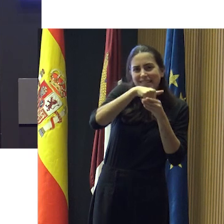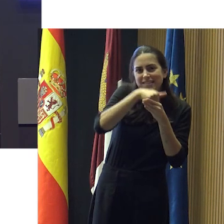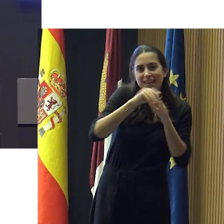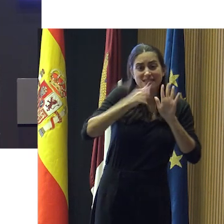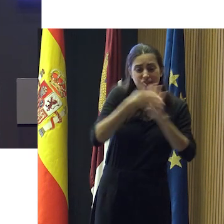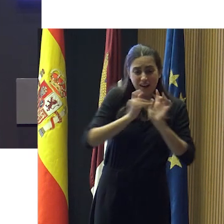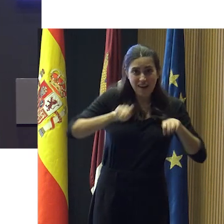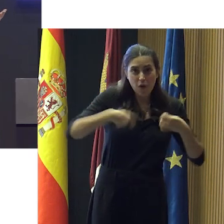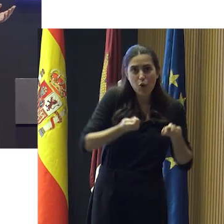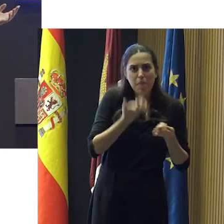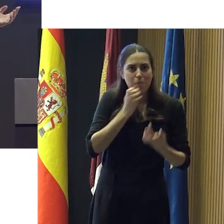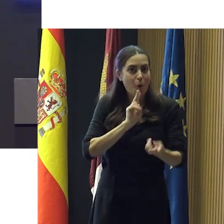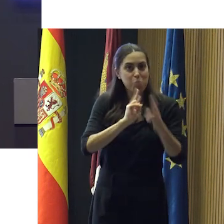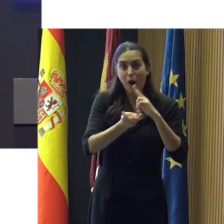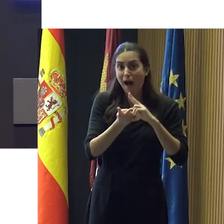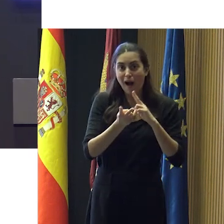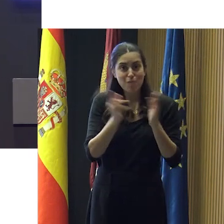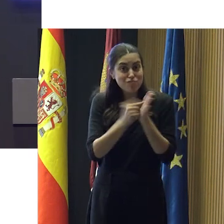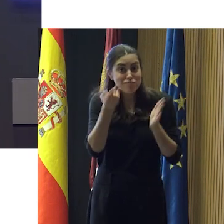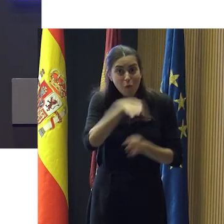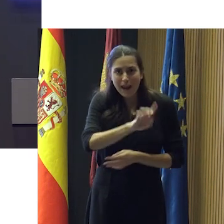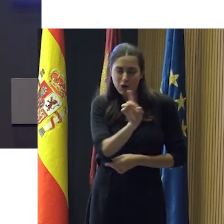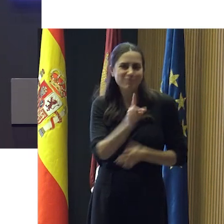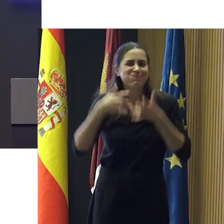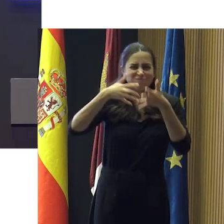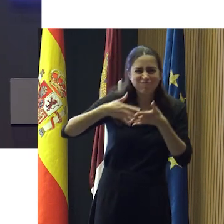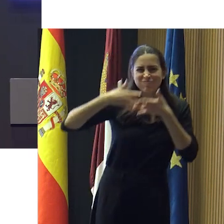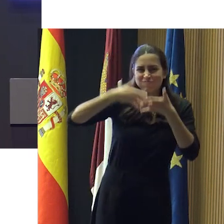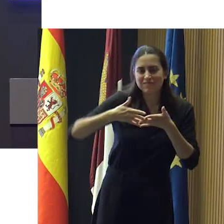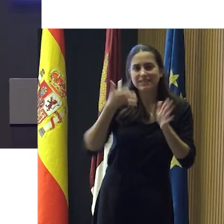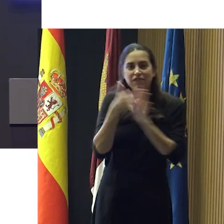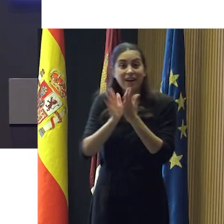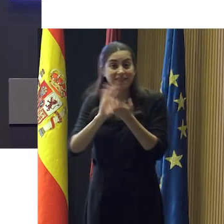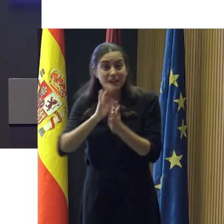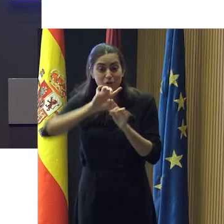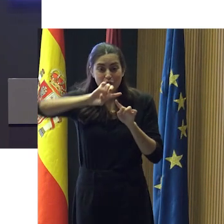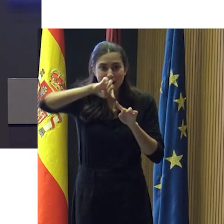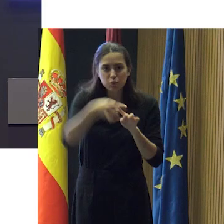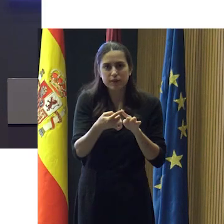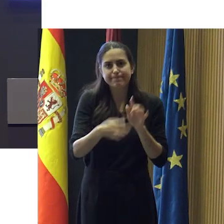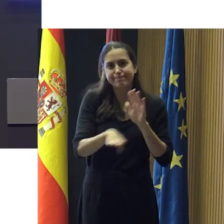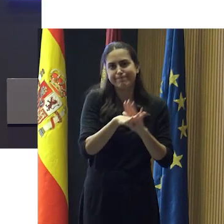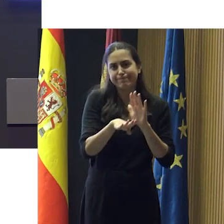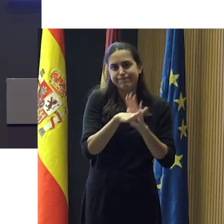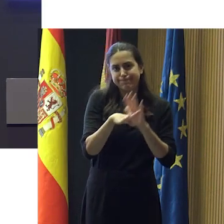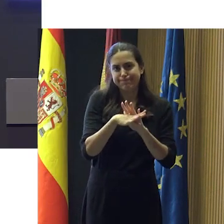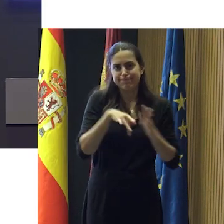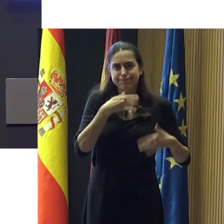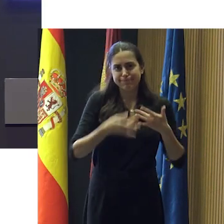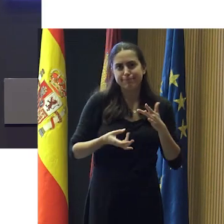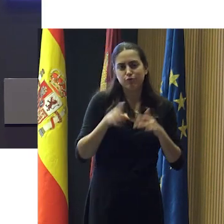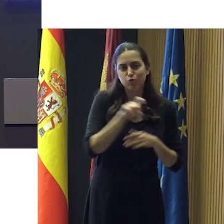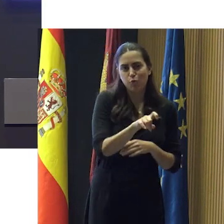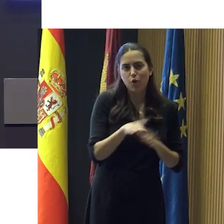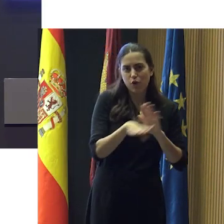natural, no van a responder bien al tratamiento. Eso va a hacer que después del tratamiento sigan latentes en el tumor. Pero es que